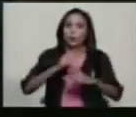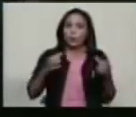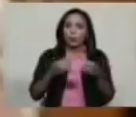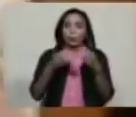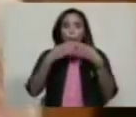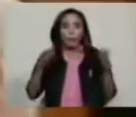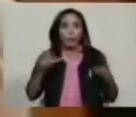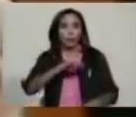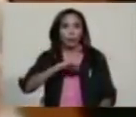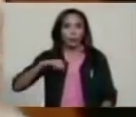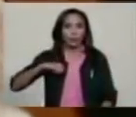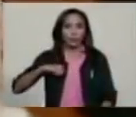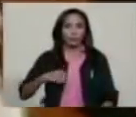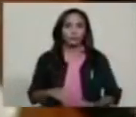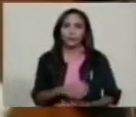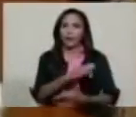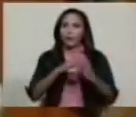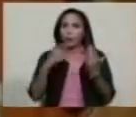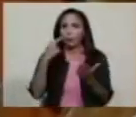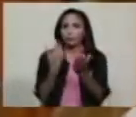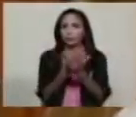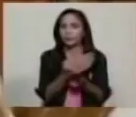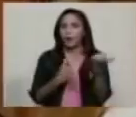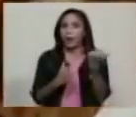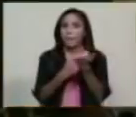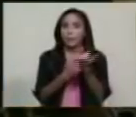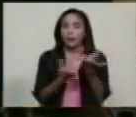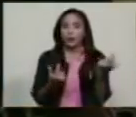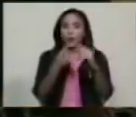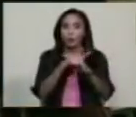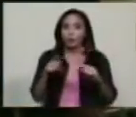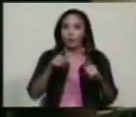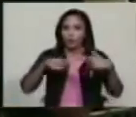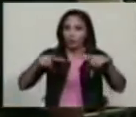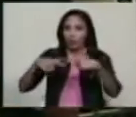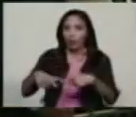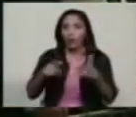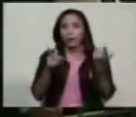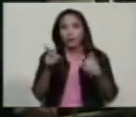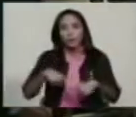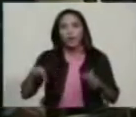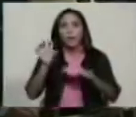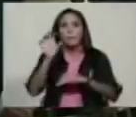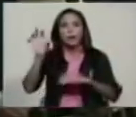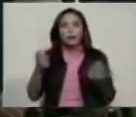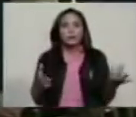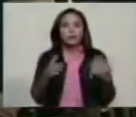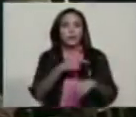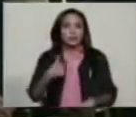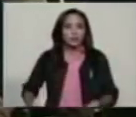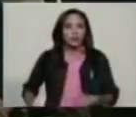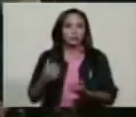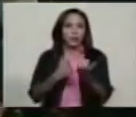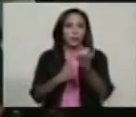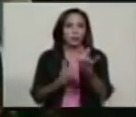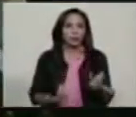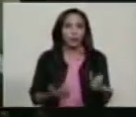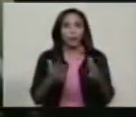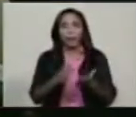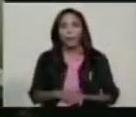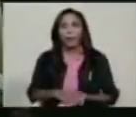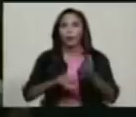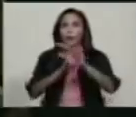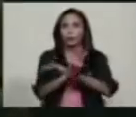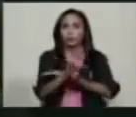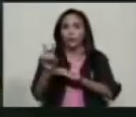público y privado que estarán representando a nuestra nación en el gigante asiático. Destacábamos que son más de